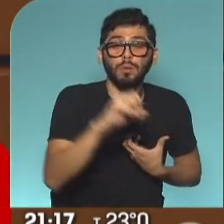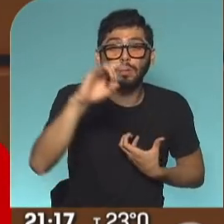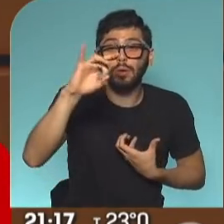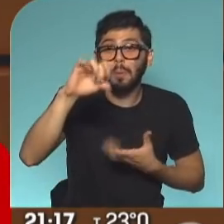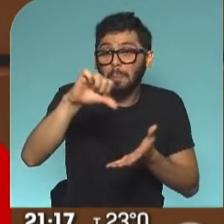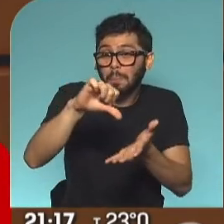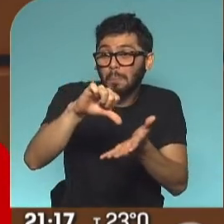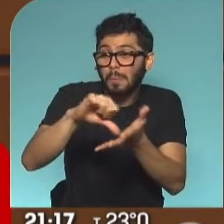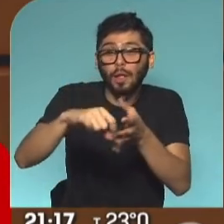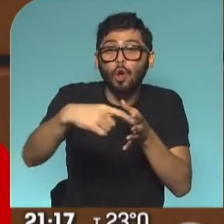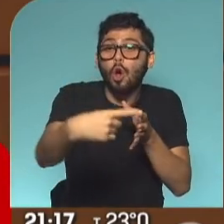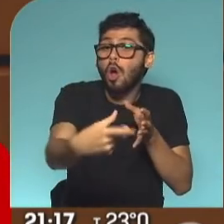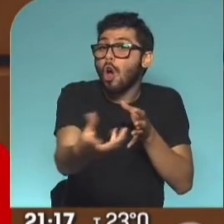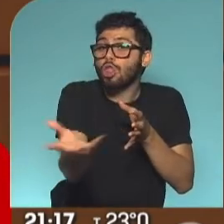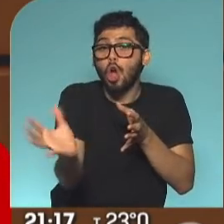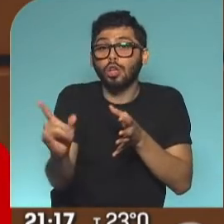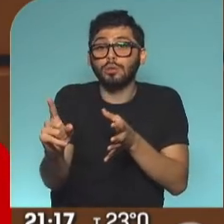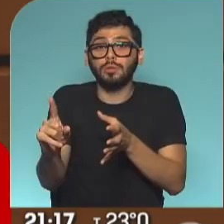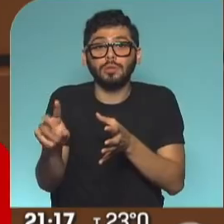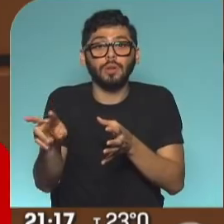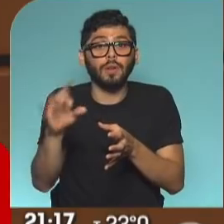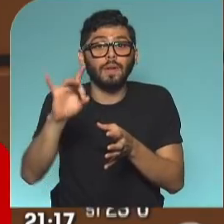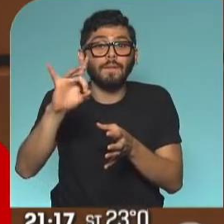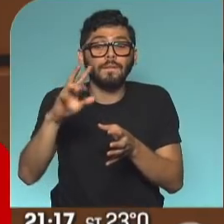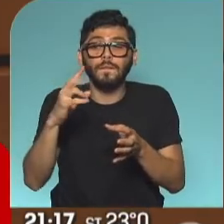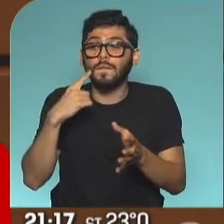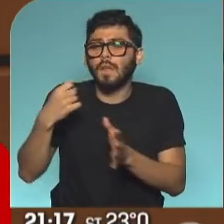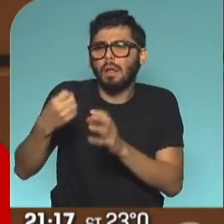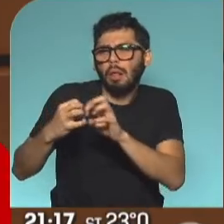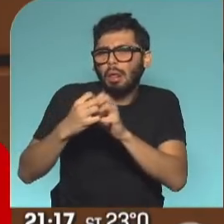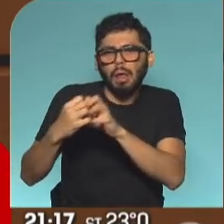los contratos que firmamos con esos productores.